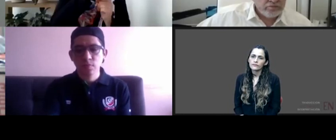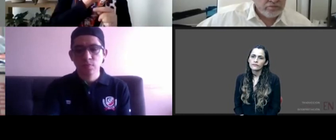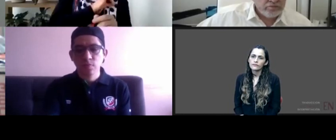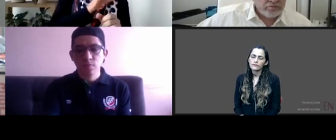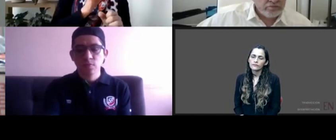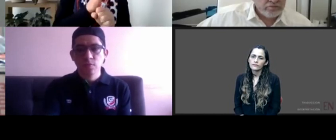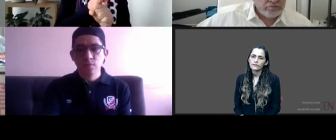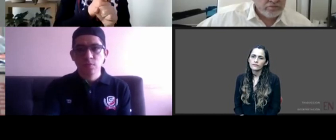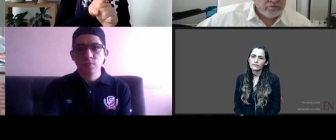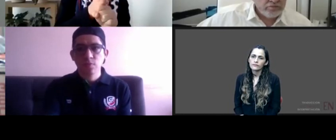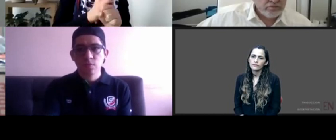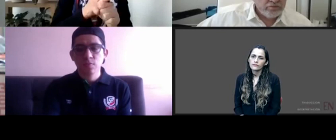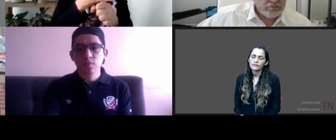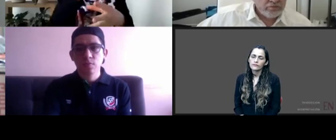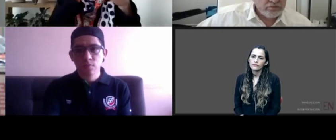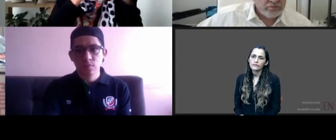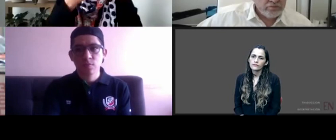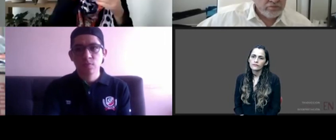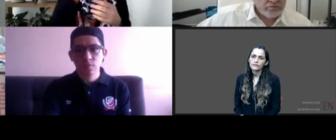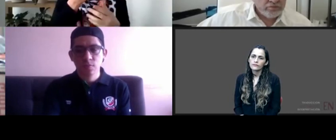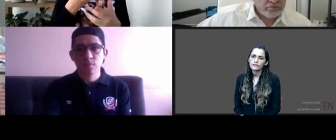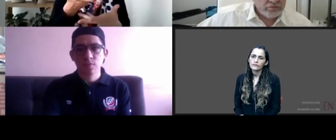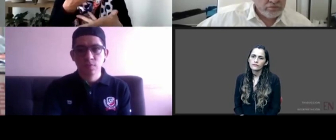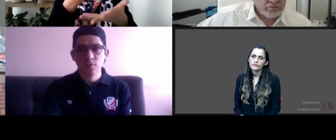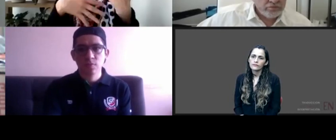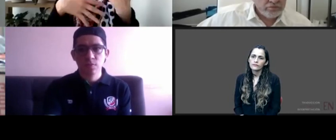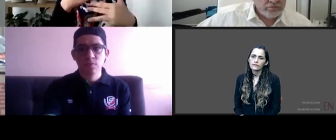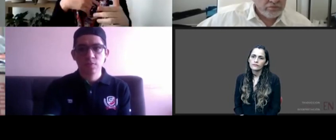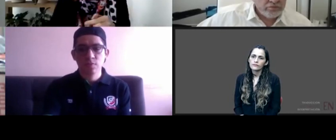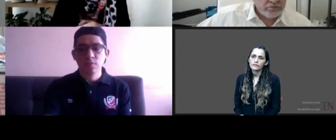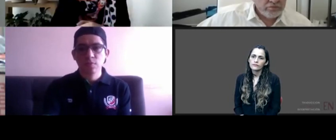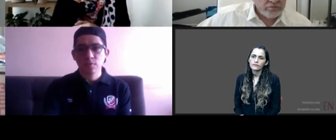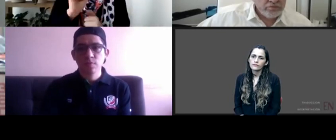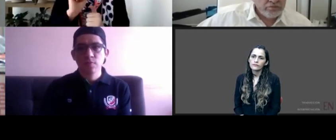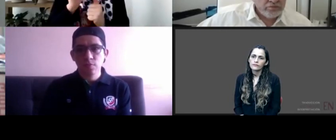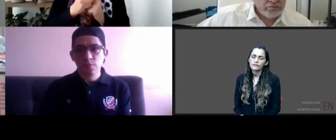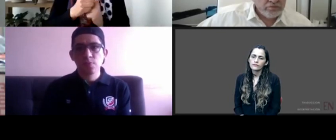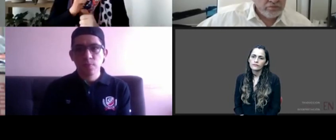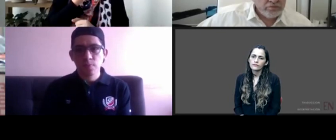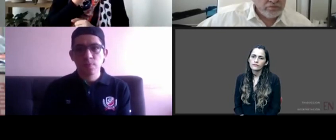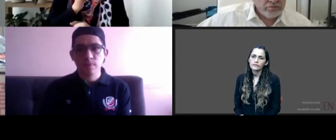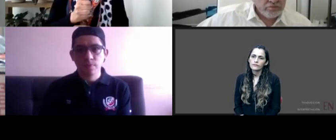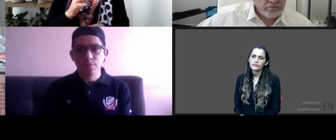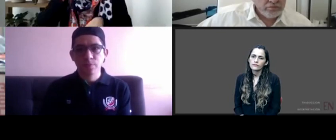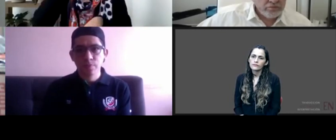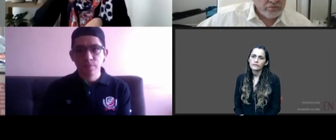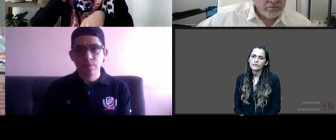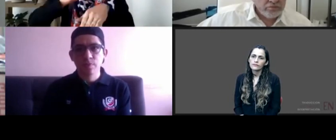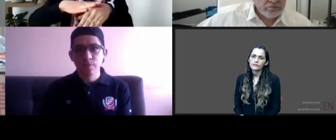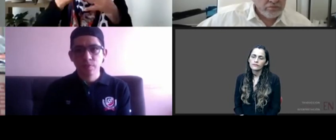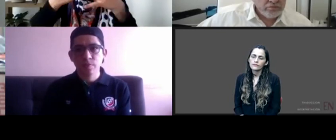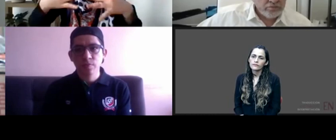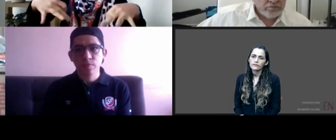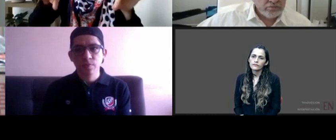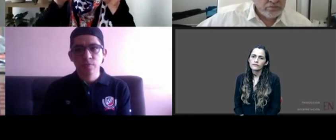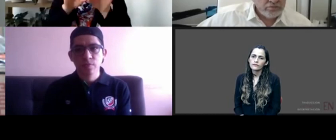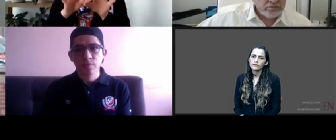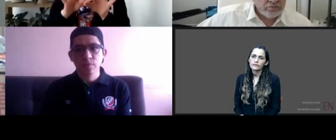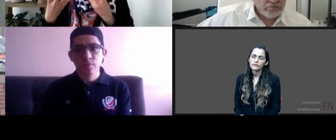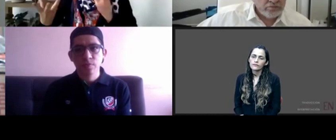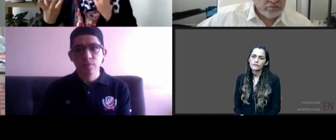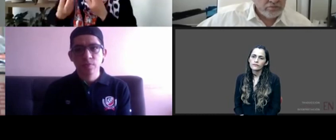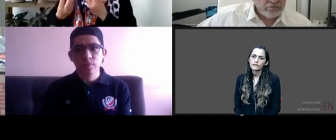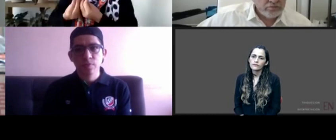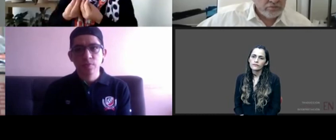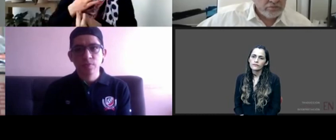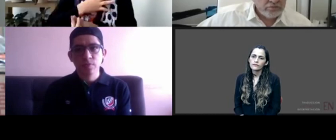hijos, de aprovechar este tiempo a lo mejor para aprender lengua de señas, pueden buscar algunos videos en las redes, en